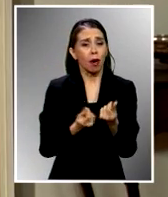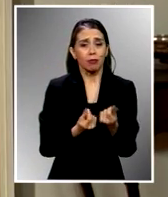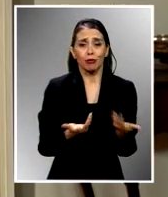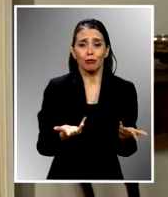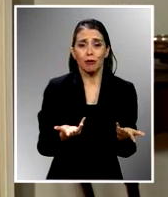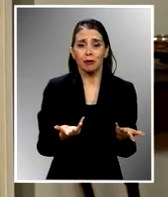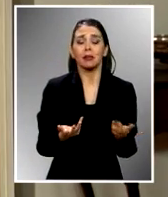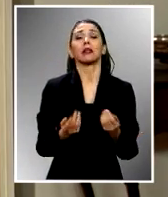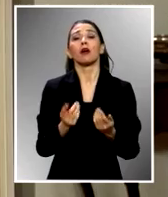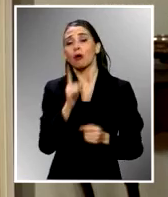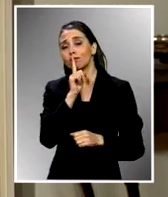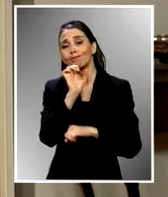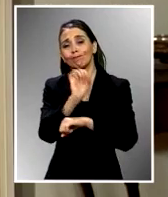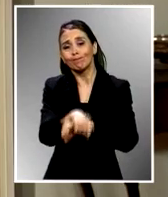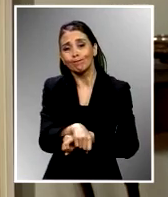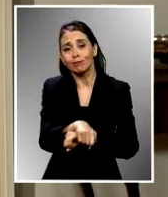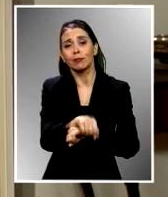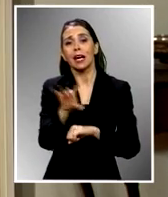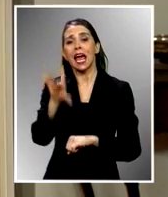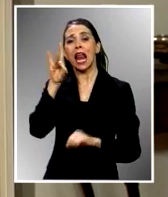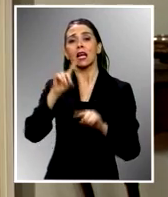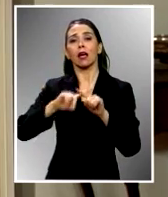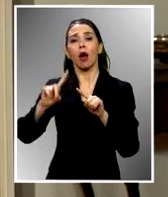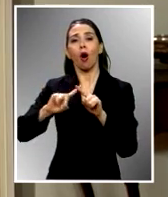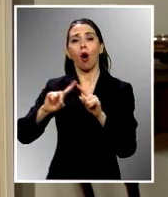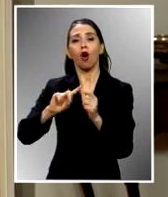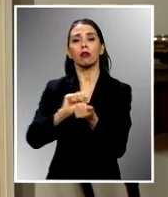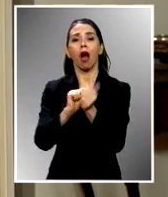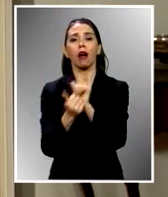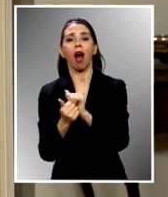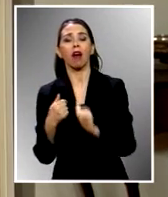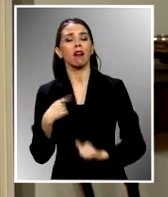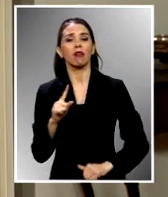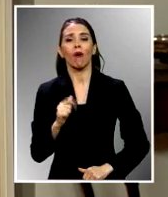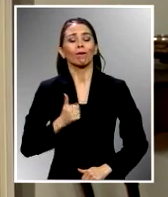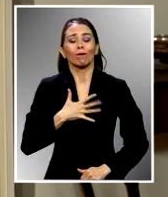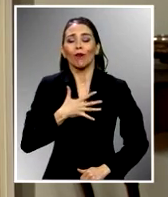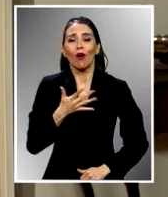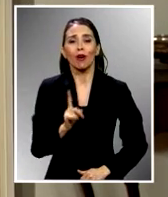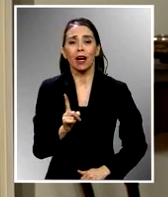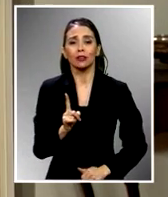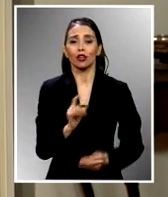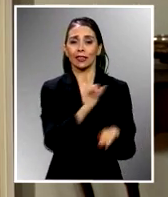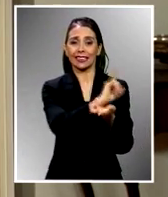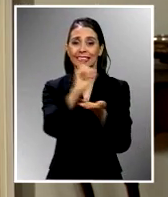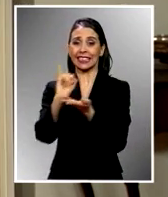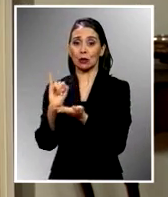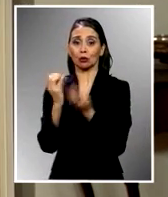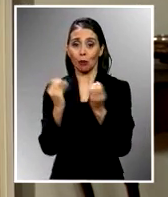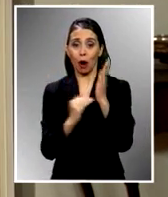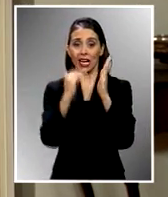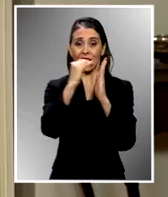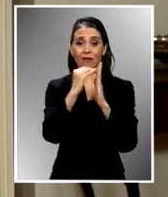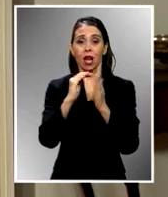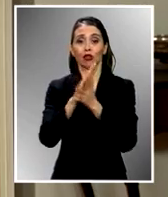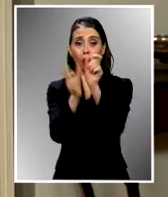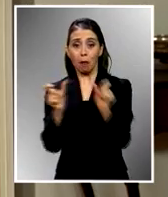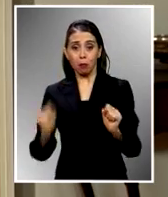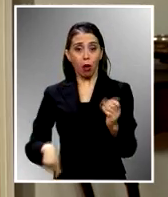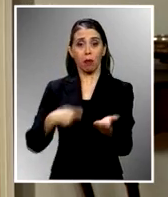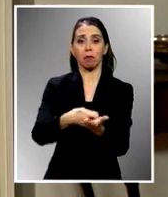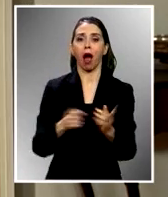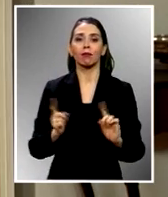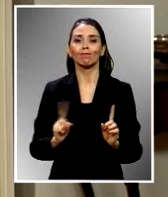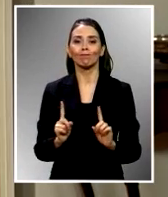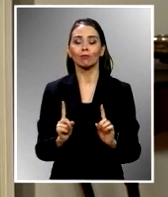han debido conformarse con carreras que no son su vocación porque las instituciones de buen nivel no están al alcance de todos y